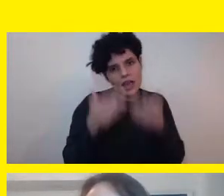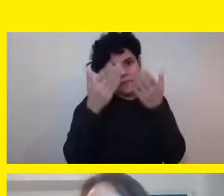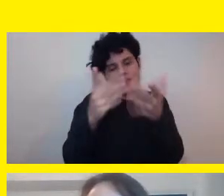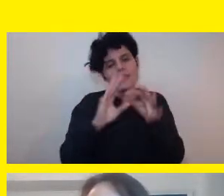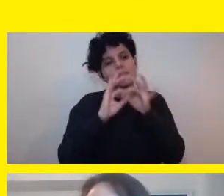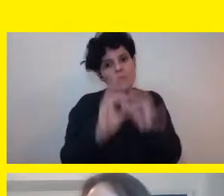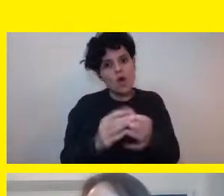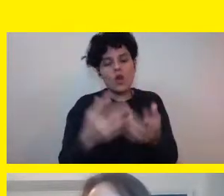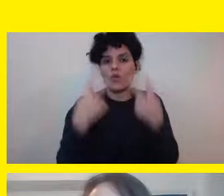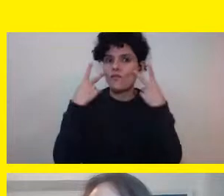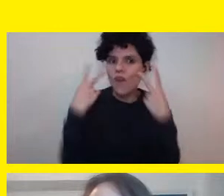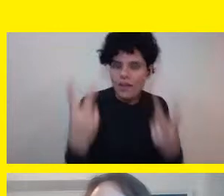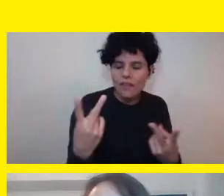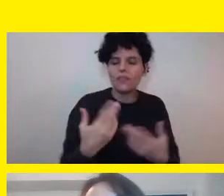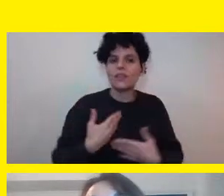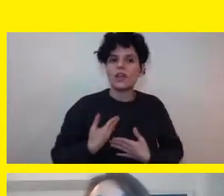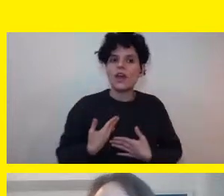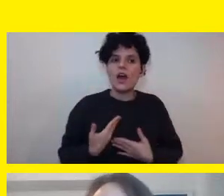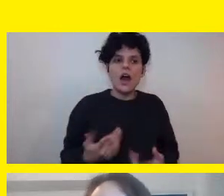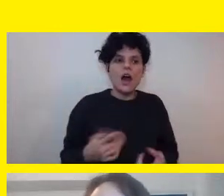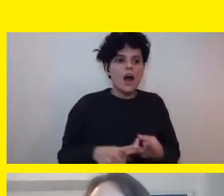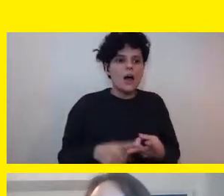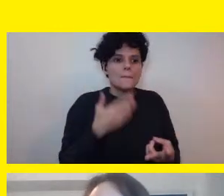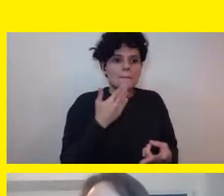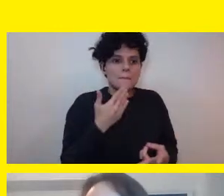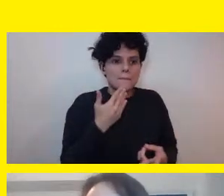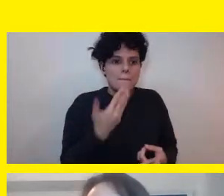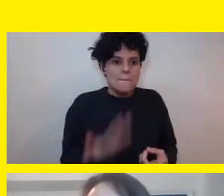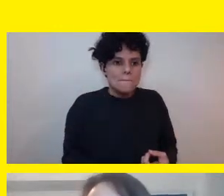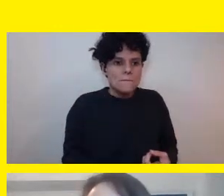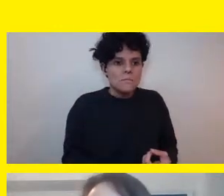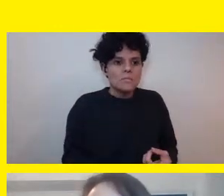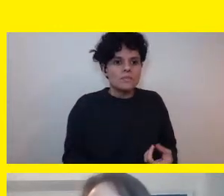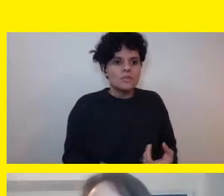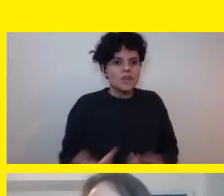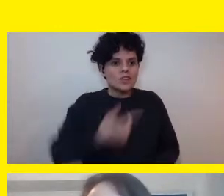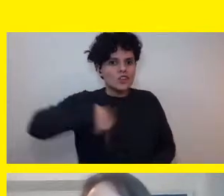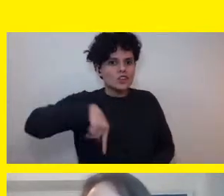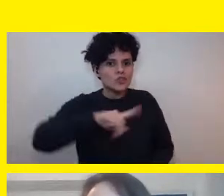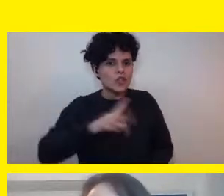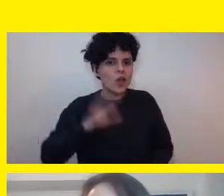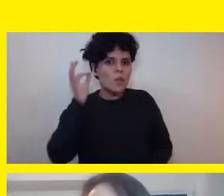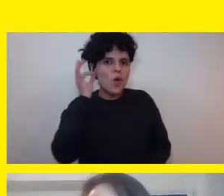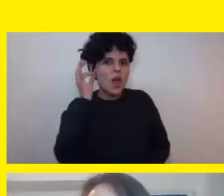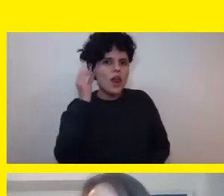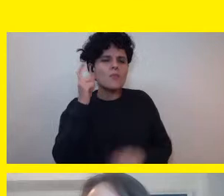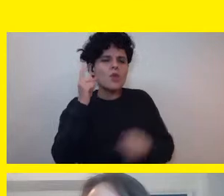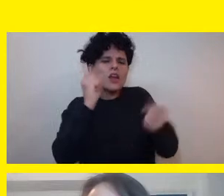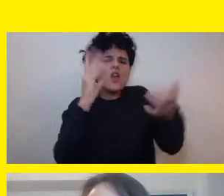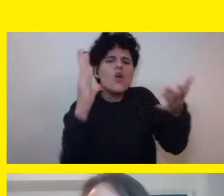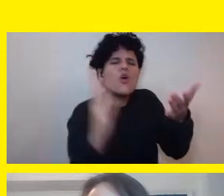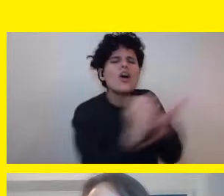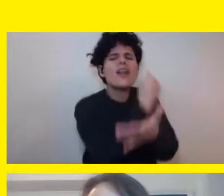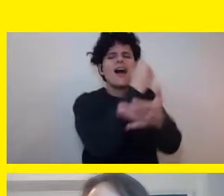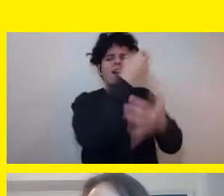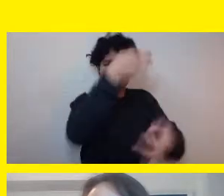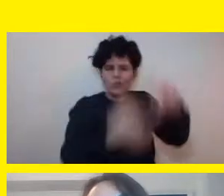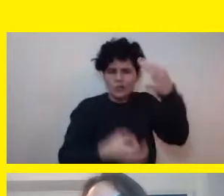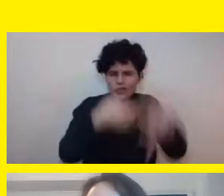su valentía, por abrirnos la puerta a muchas mujeres a este pedacito de justicia, pero también